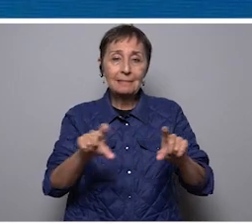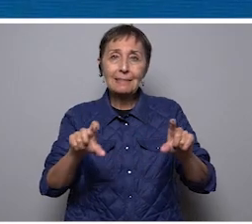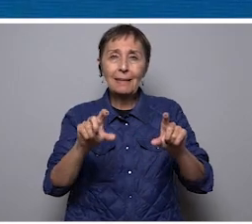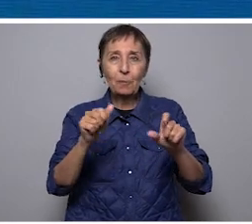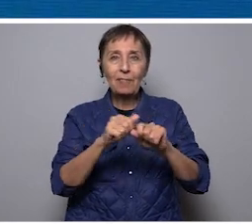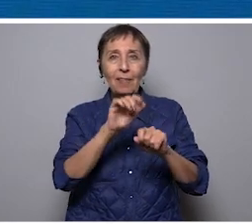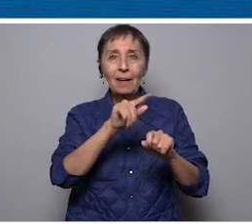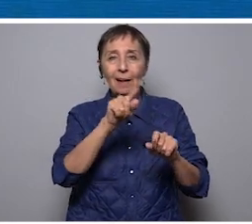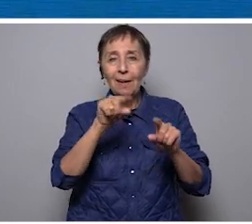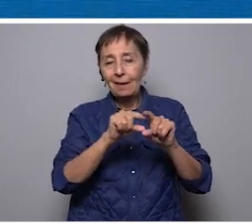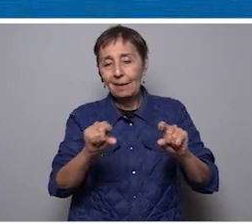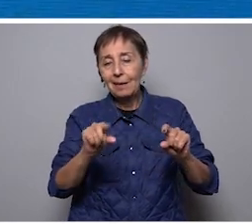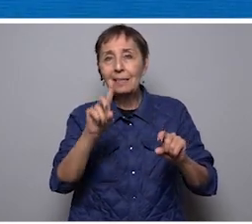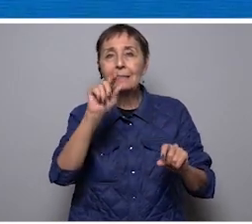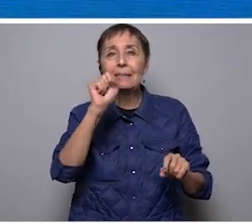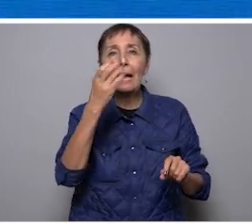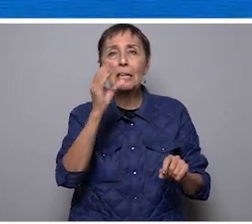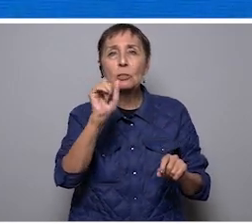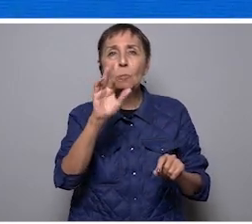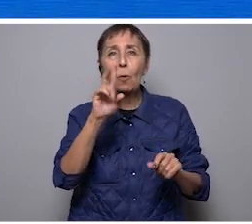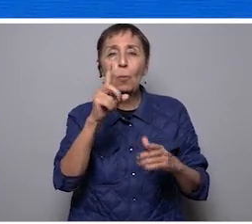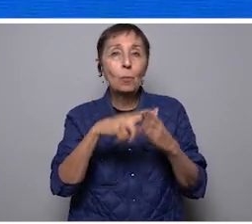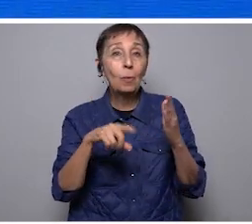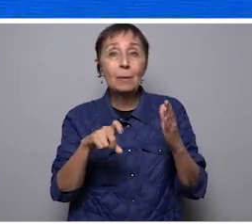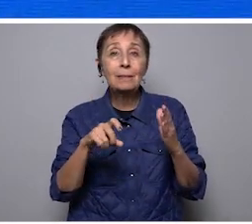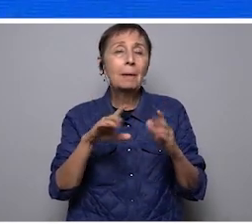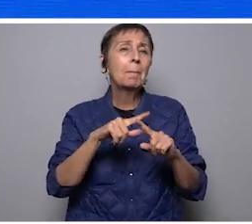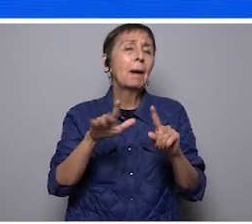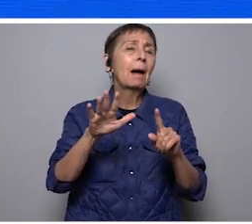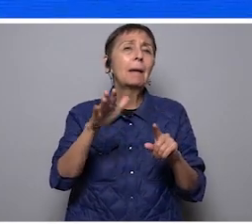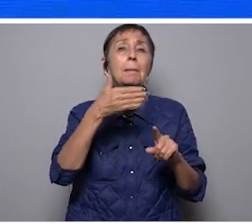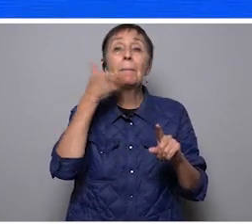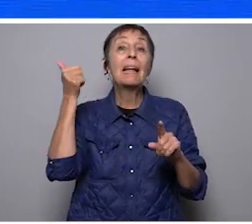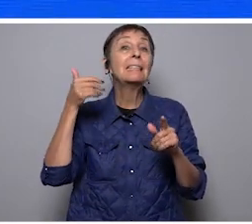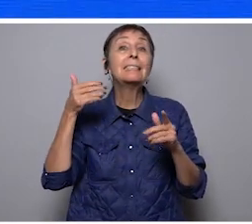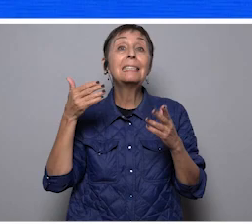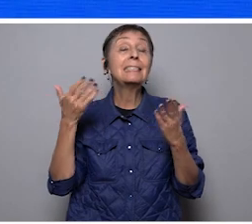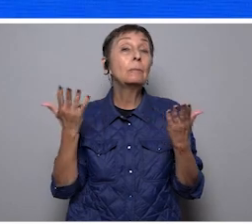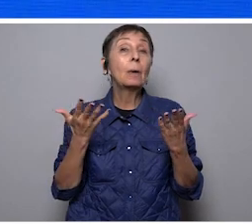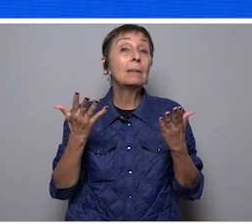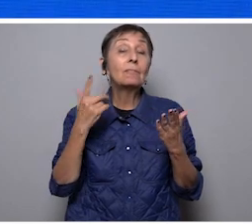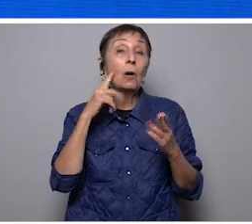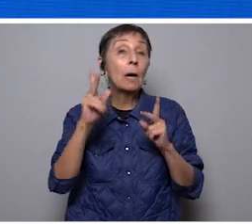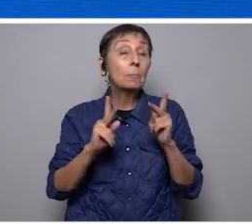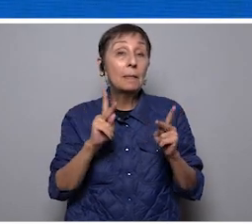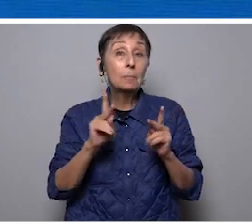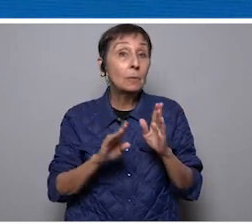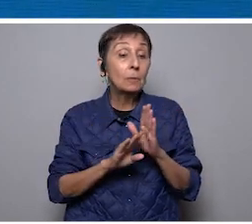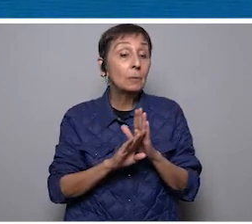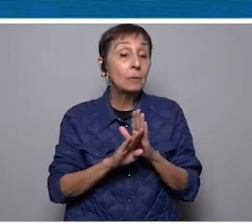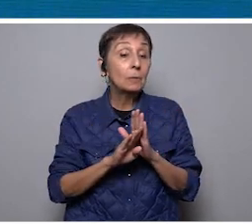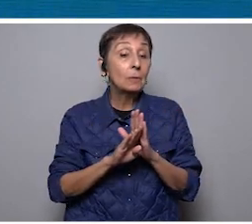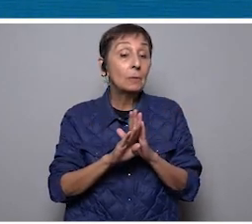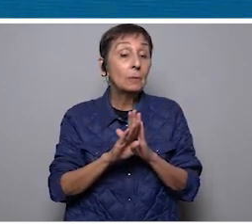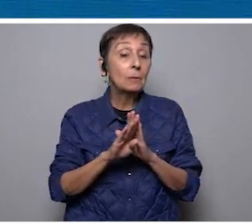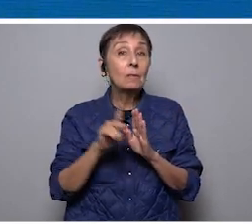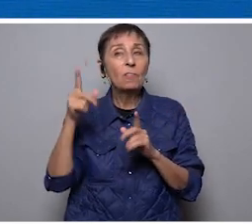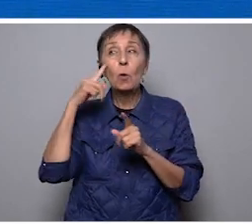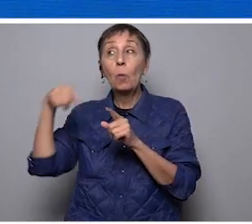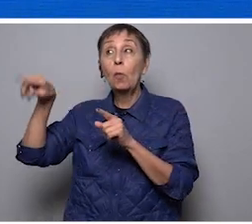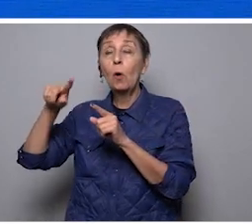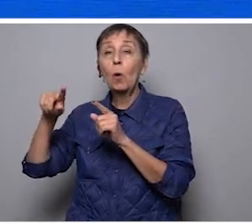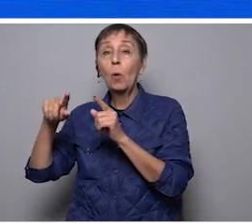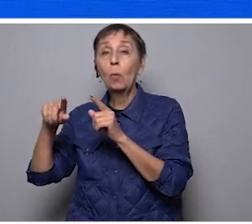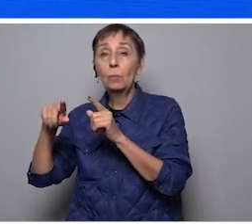forma que tenemos para que las personas que desarrollan puedan desarrollar con pertinencia es que vayan a